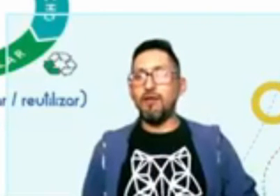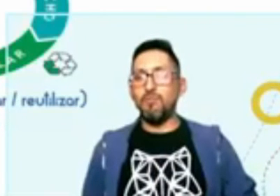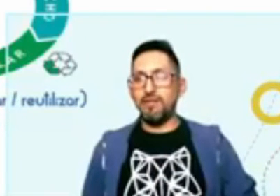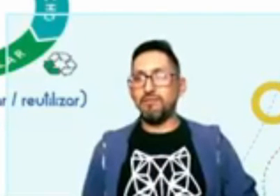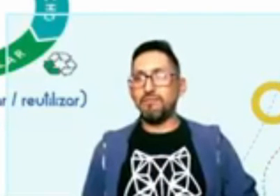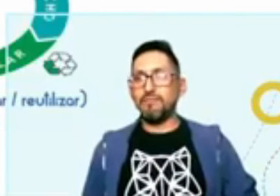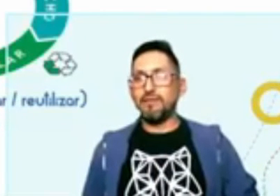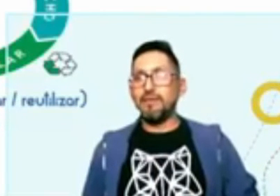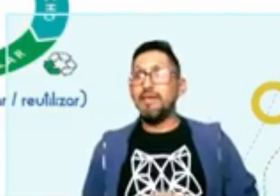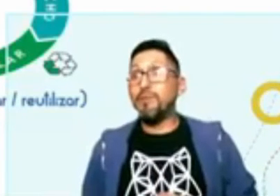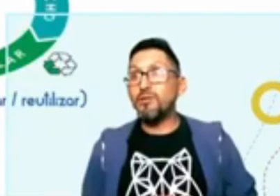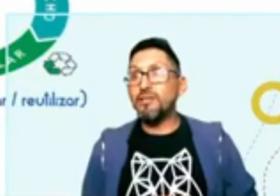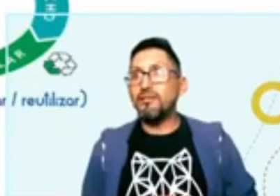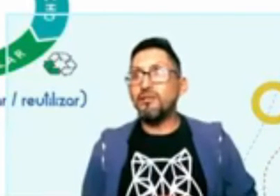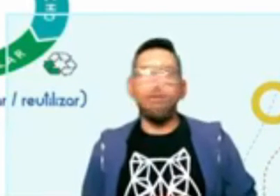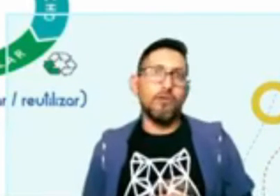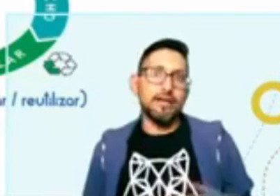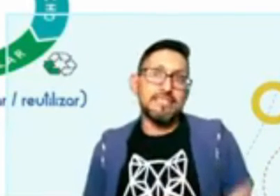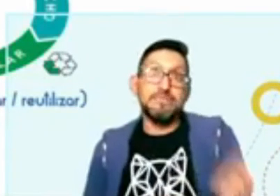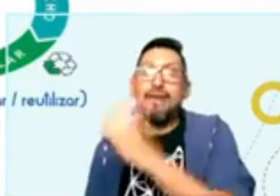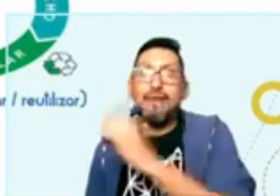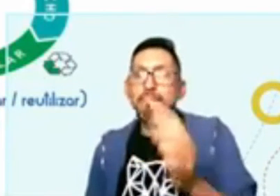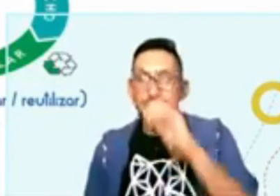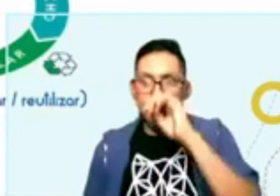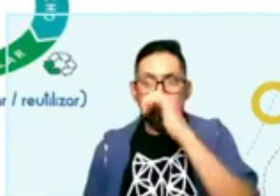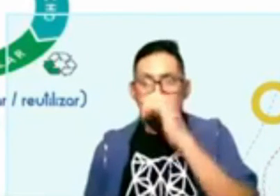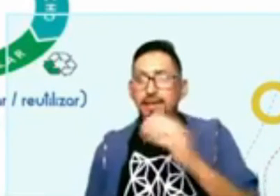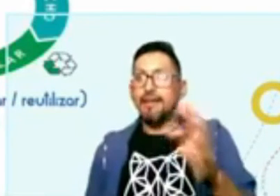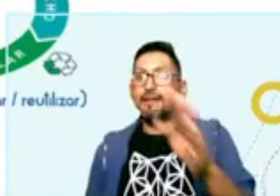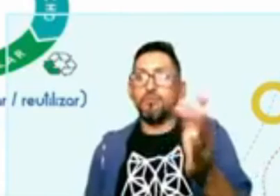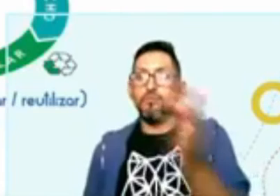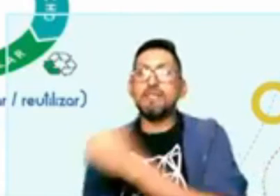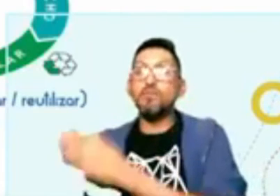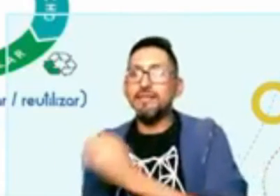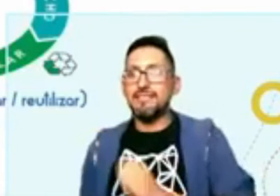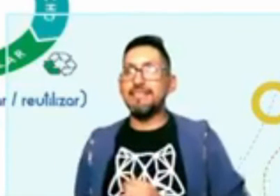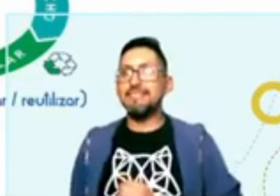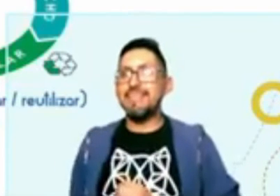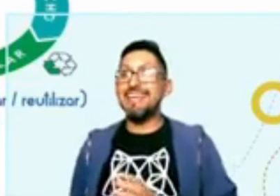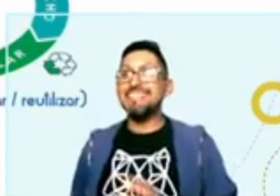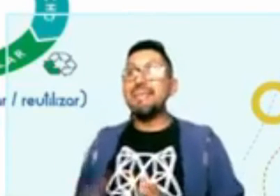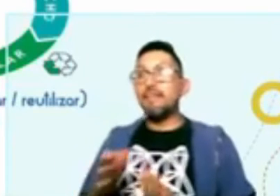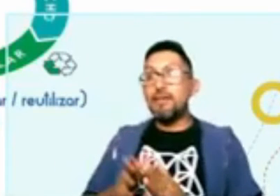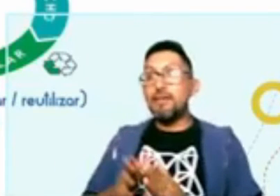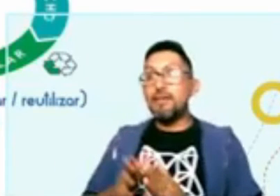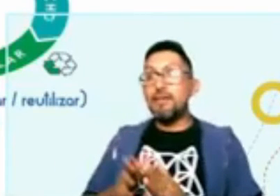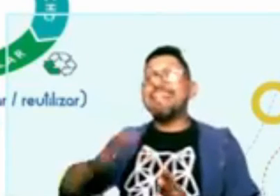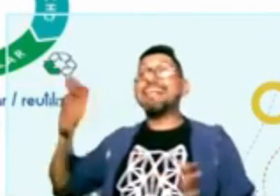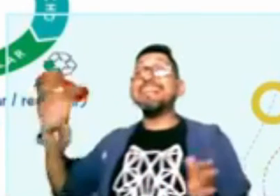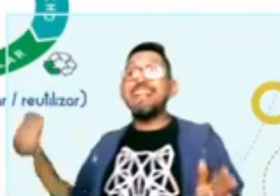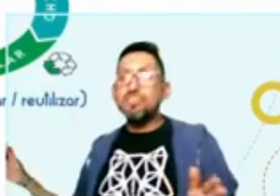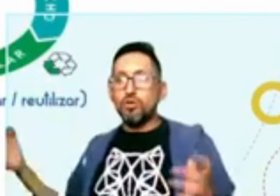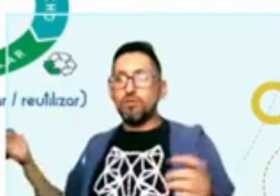el aluminio. Y por lo tanto, lo que se esperaba que pasara en unas cuantas decenas de años